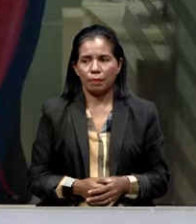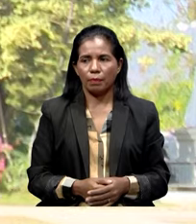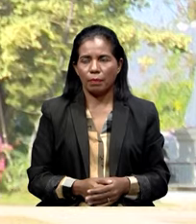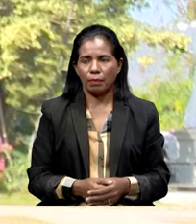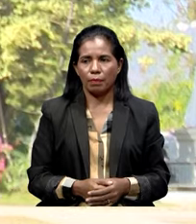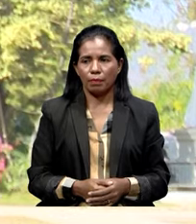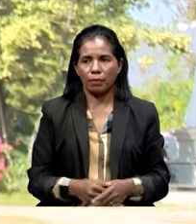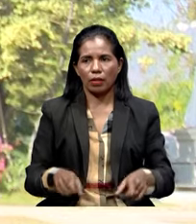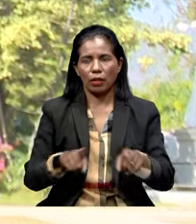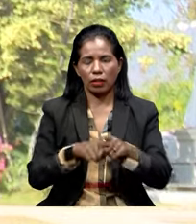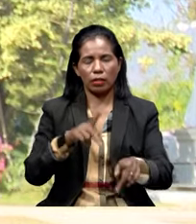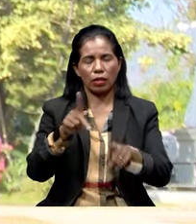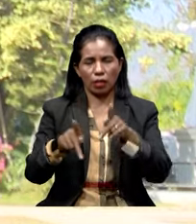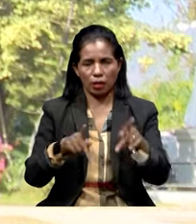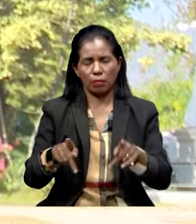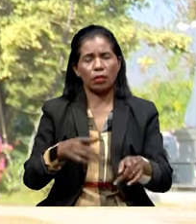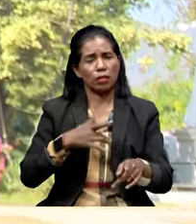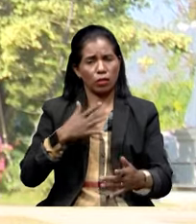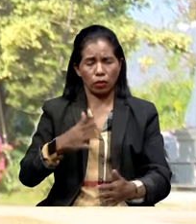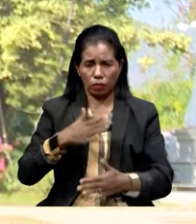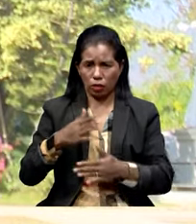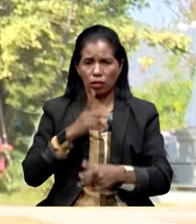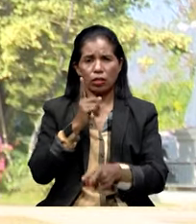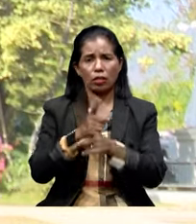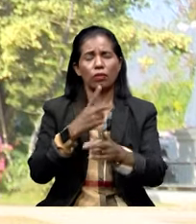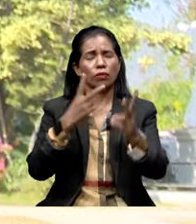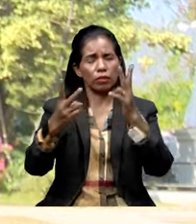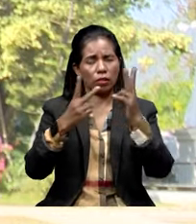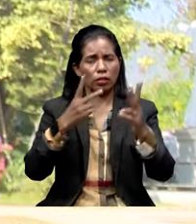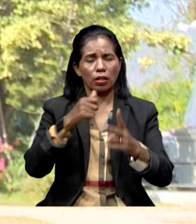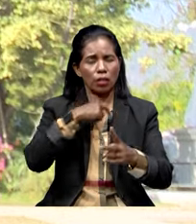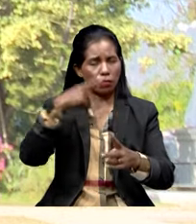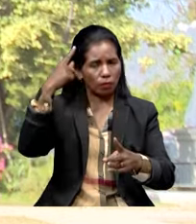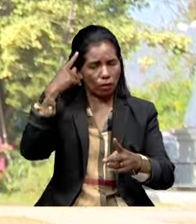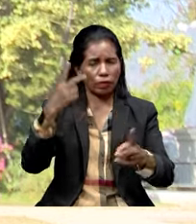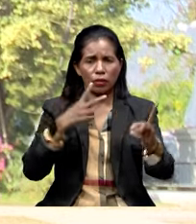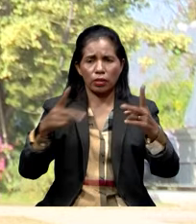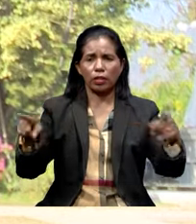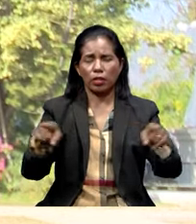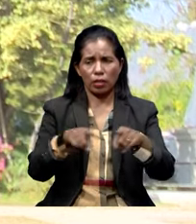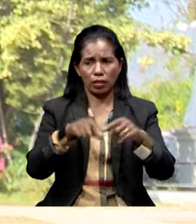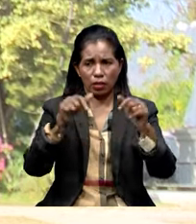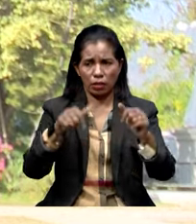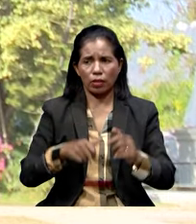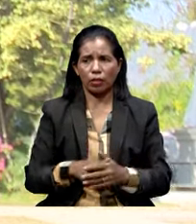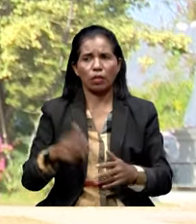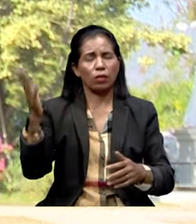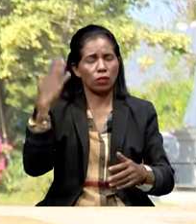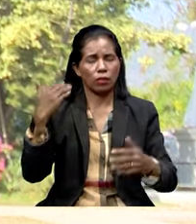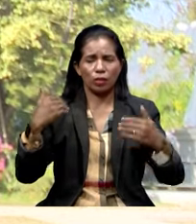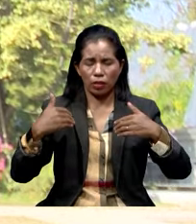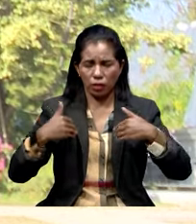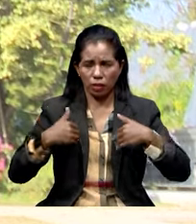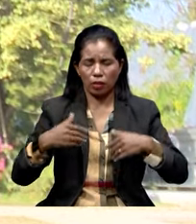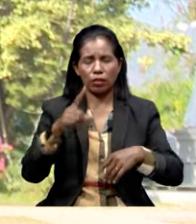Tihan se serán e sinto orgulho te, pessoal visita ir a ne. Tamba visita sirve a sanen ne. Uluk acontece, mas